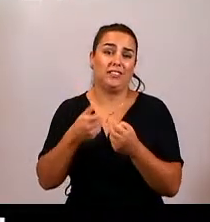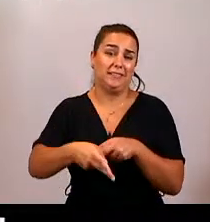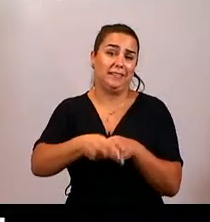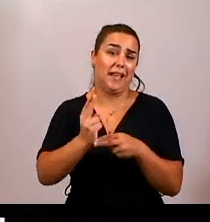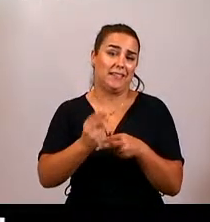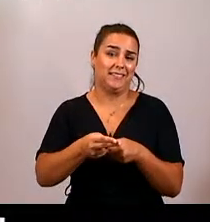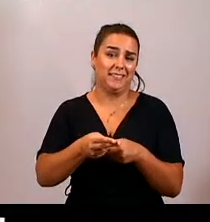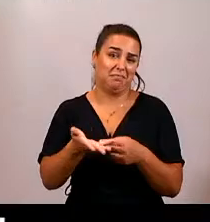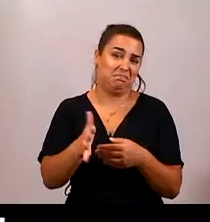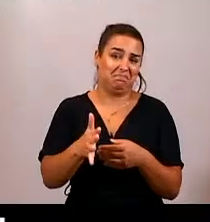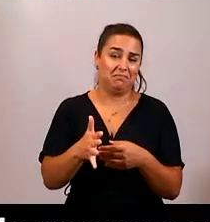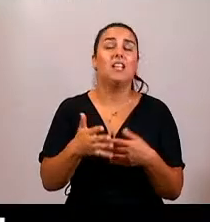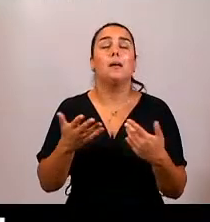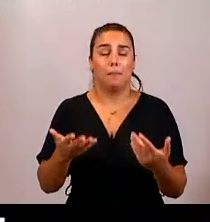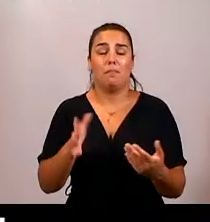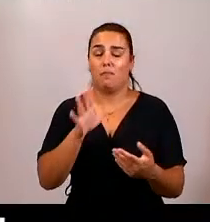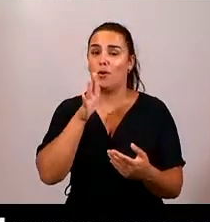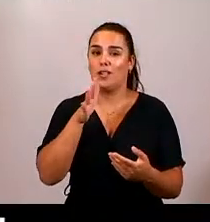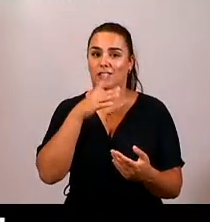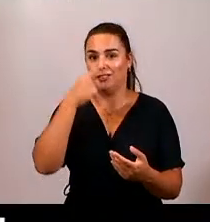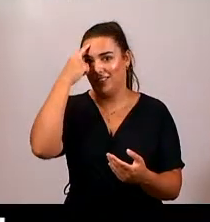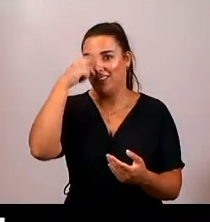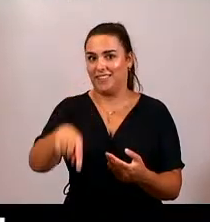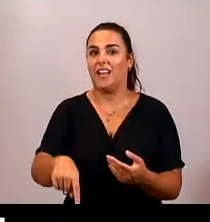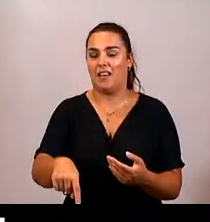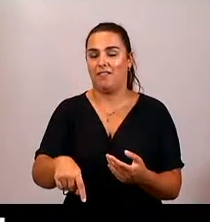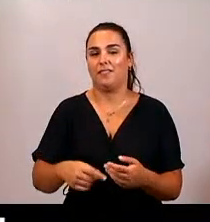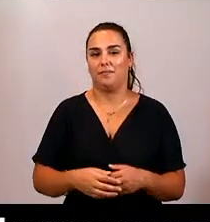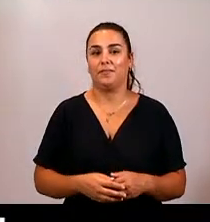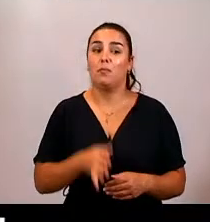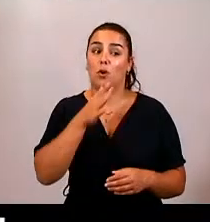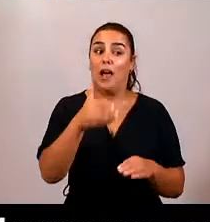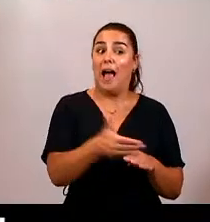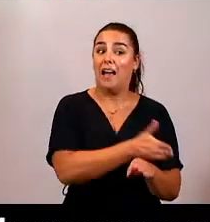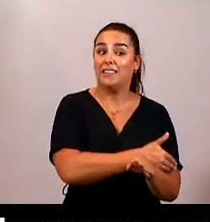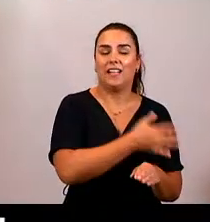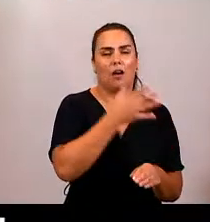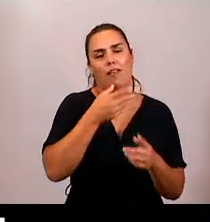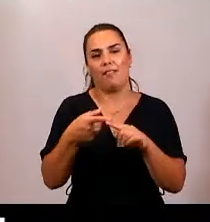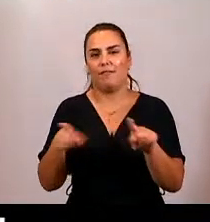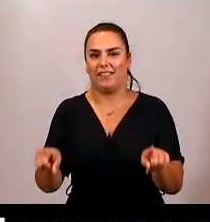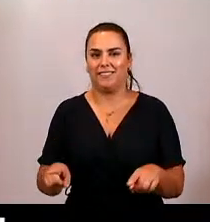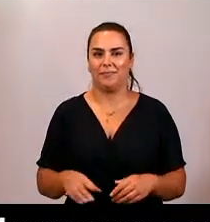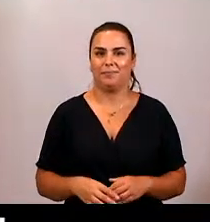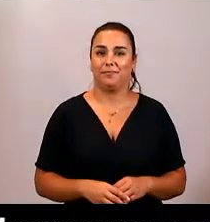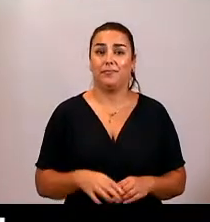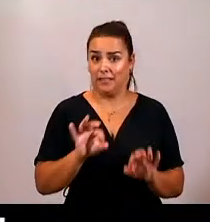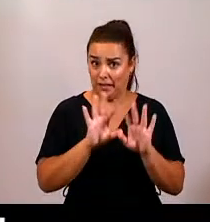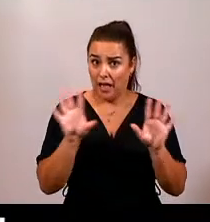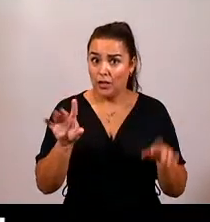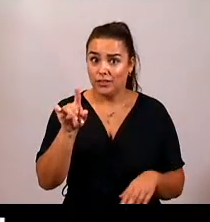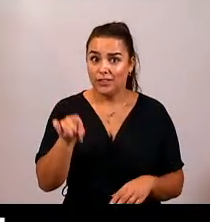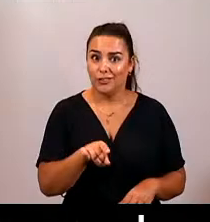taxi, por eso se salen de lo que les he ido contando hasta ahora. No sé si les queda claro.